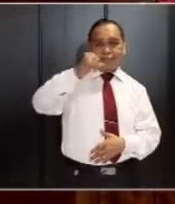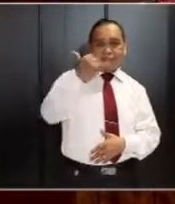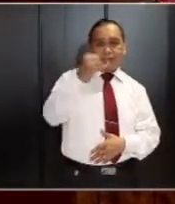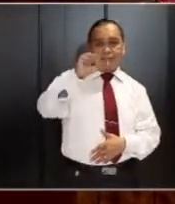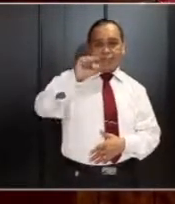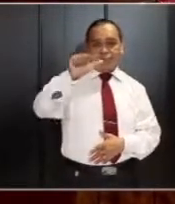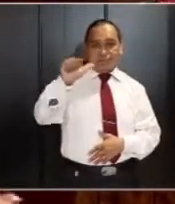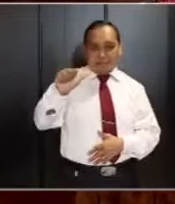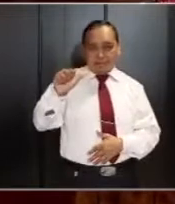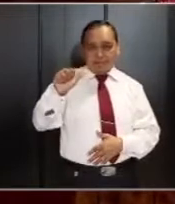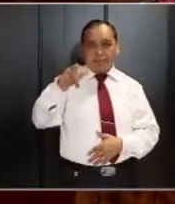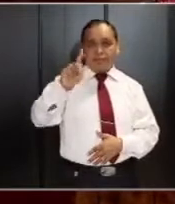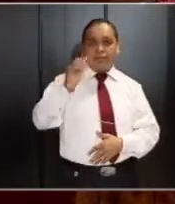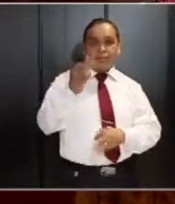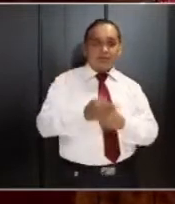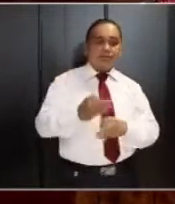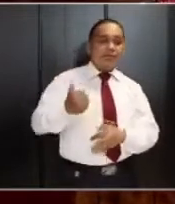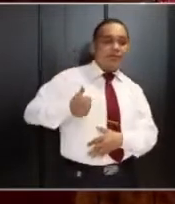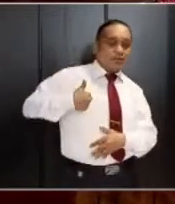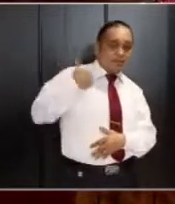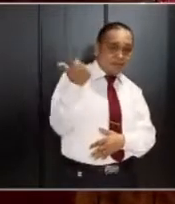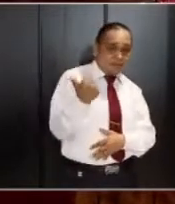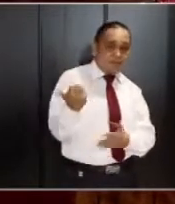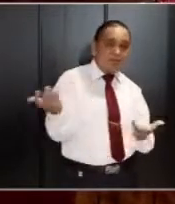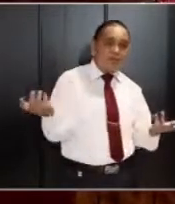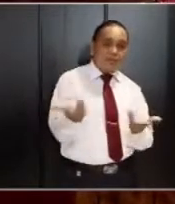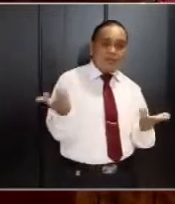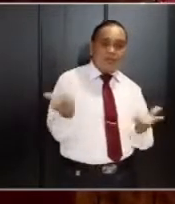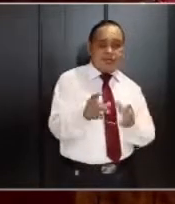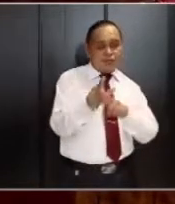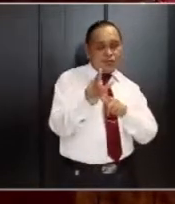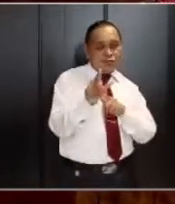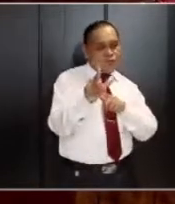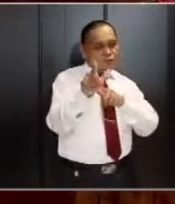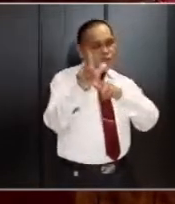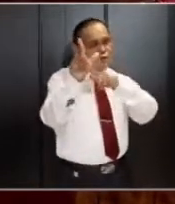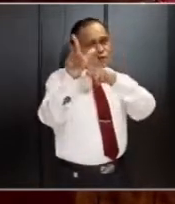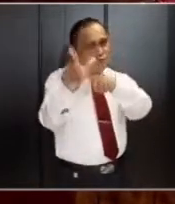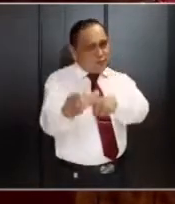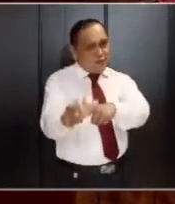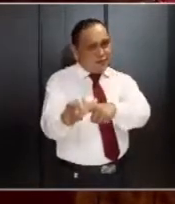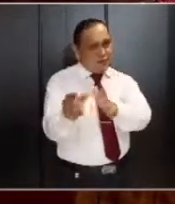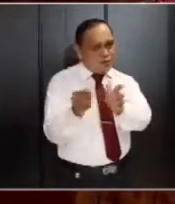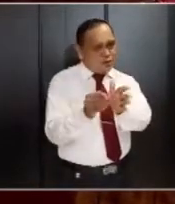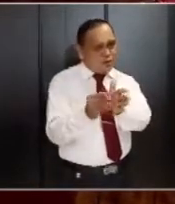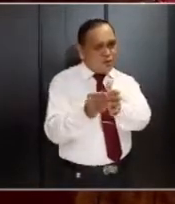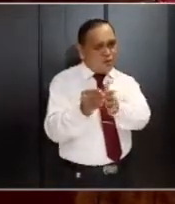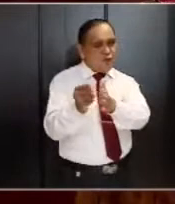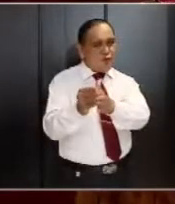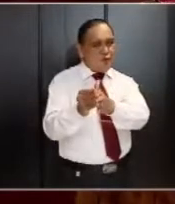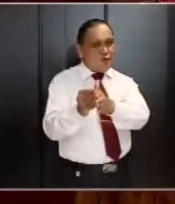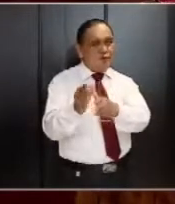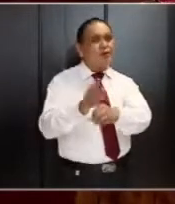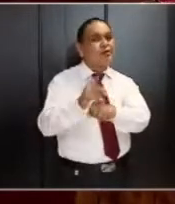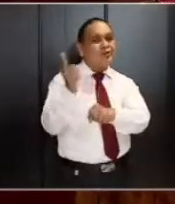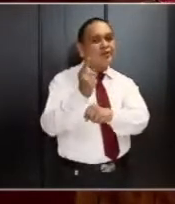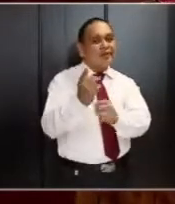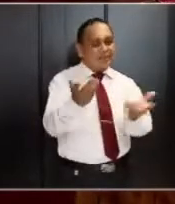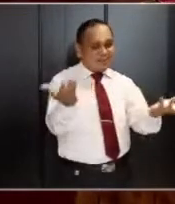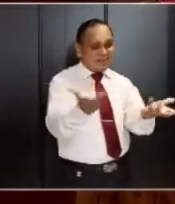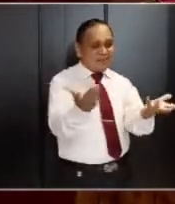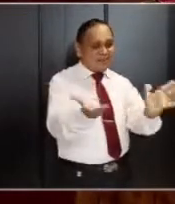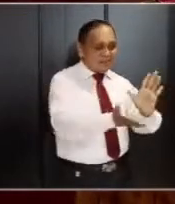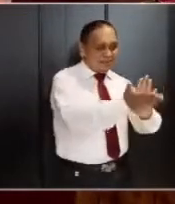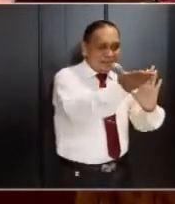facilidades. Nosotros todas igual hemos mantenido esta línea, que yo creo que debe de ser de continuidad cuando hay buenas